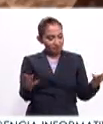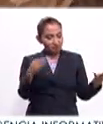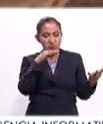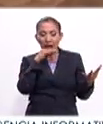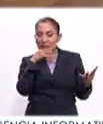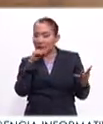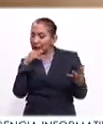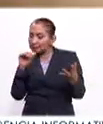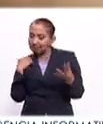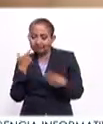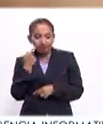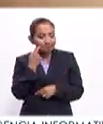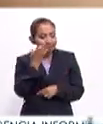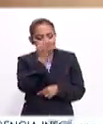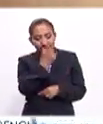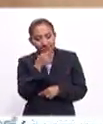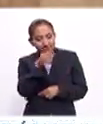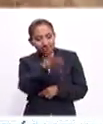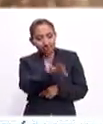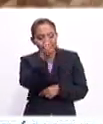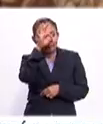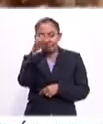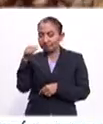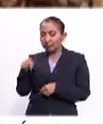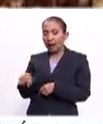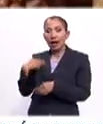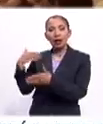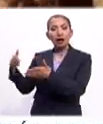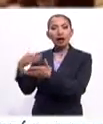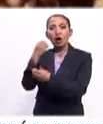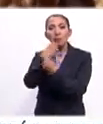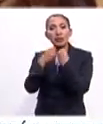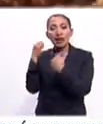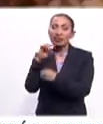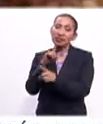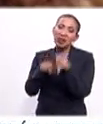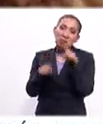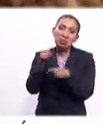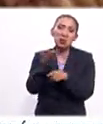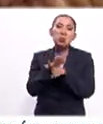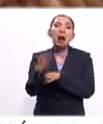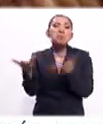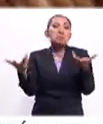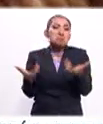disponibles, elige uno determinado para determinado platillo